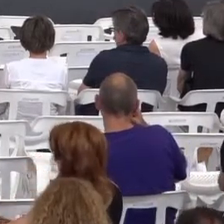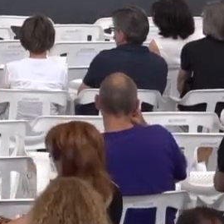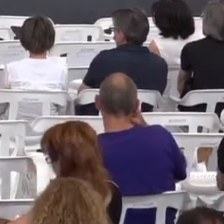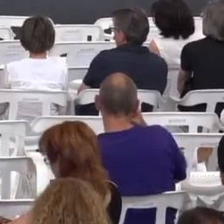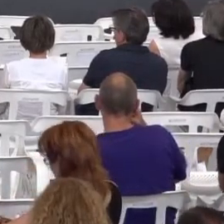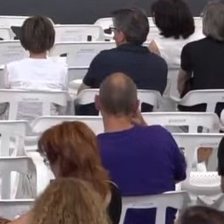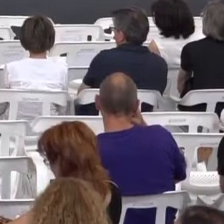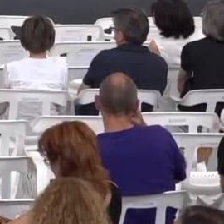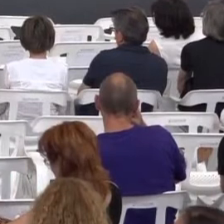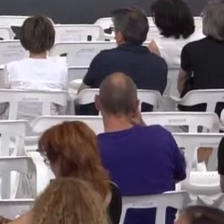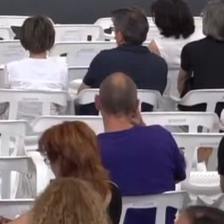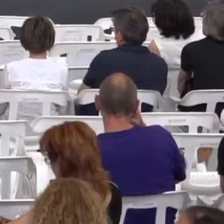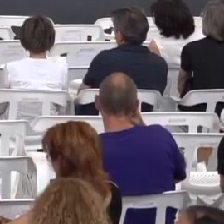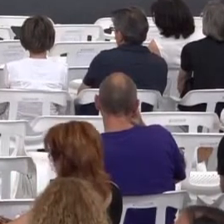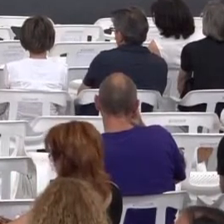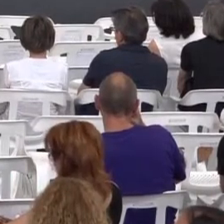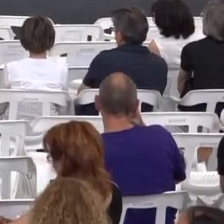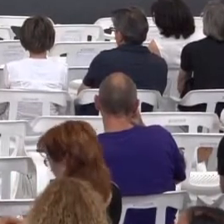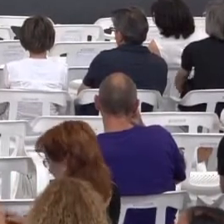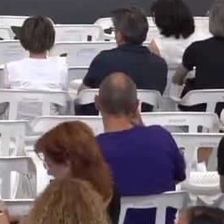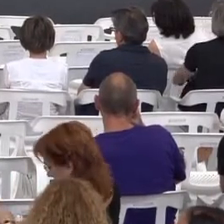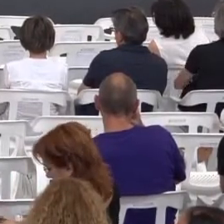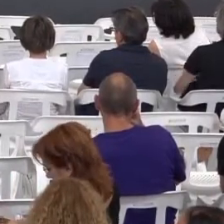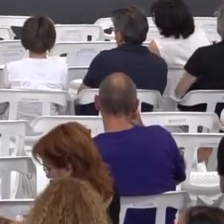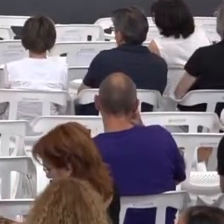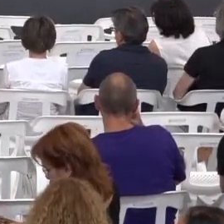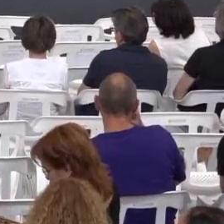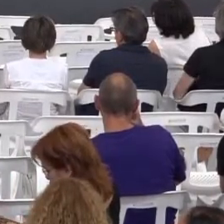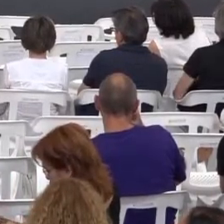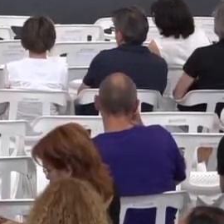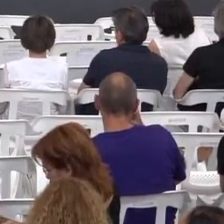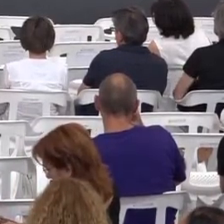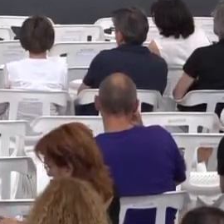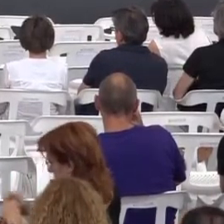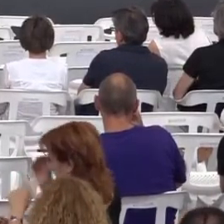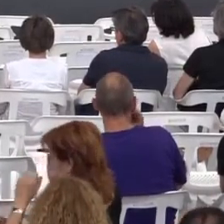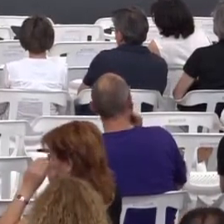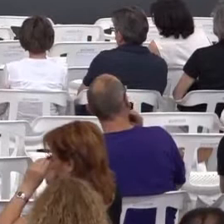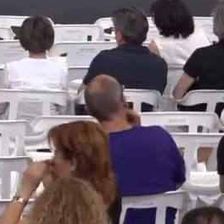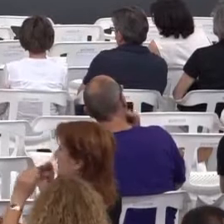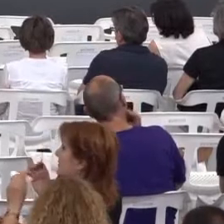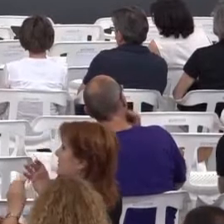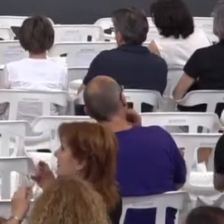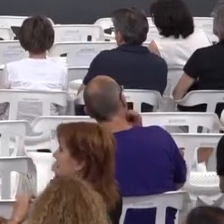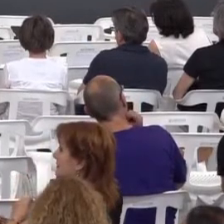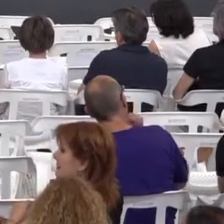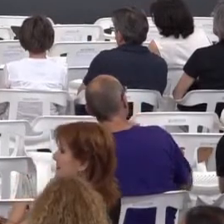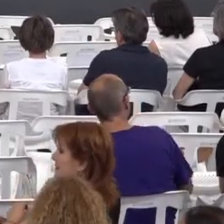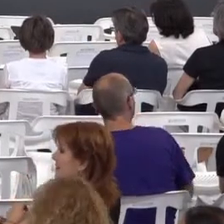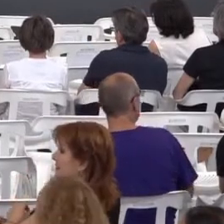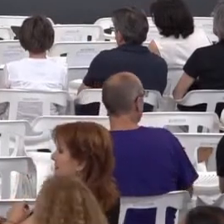memoria, el 15M, que mañana celebraremos en las calles y plazas, supuso recuperar la soberanía del